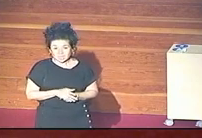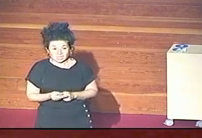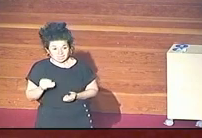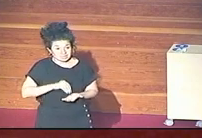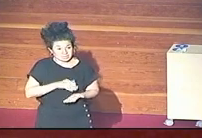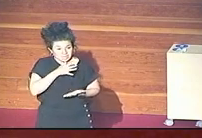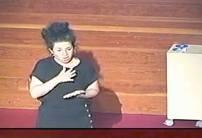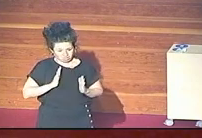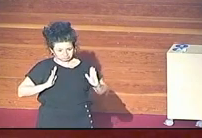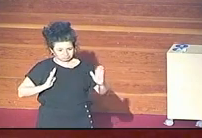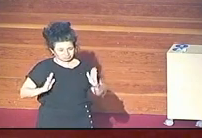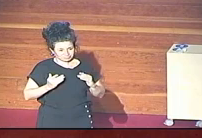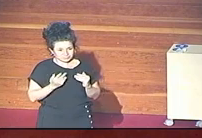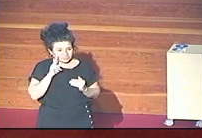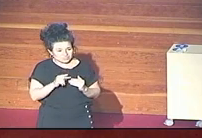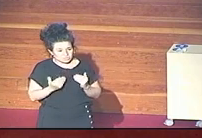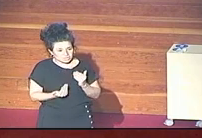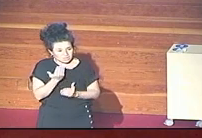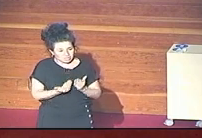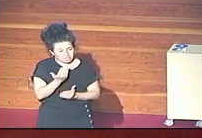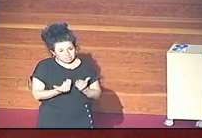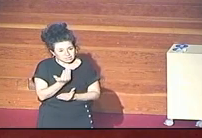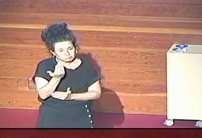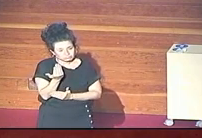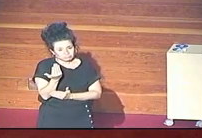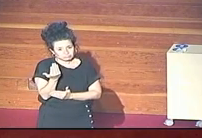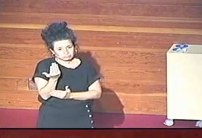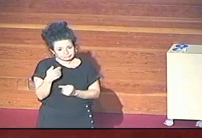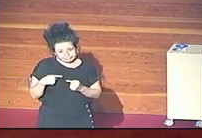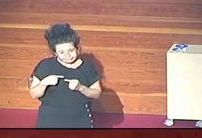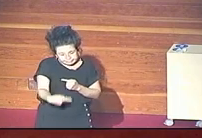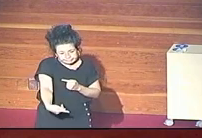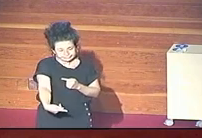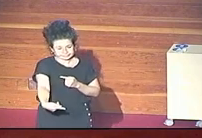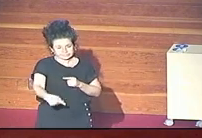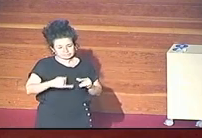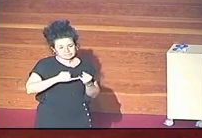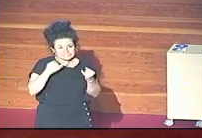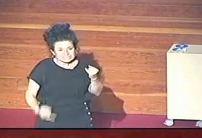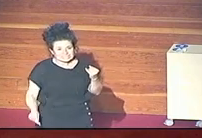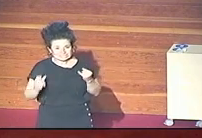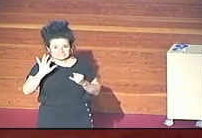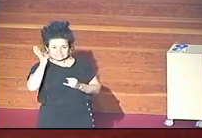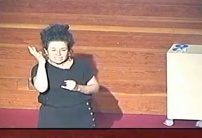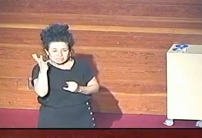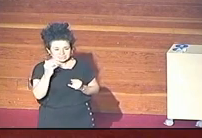viendo todos los días qué pues a raíz de la crisis climática a raíz de la crisis energética el